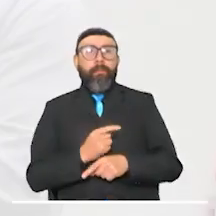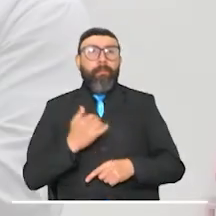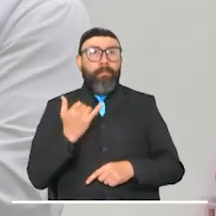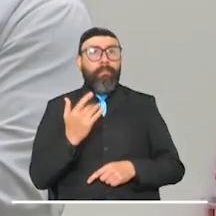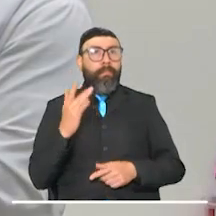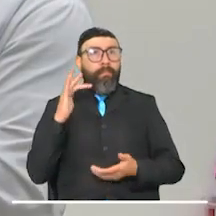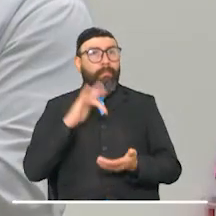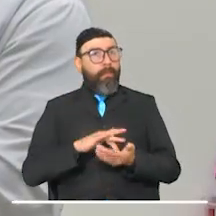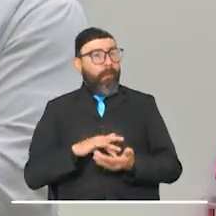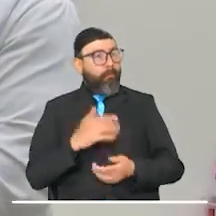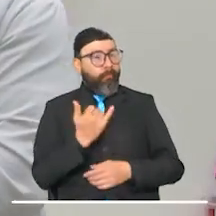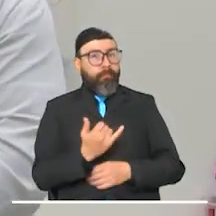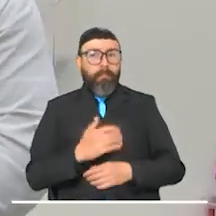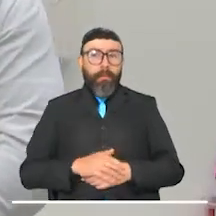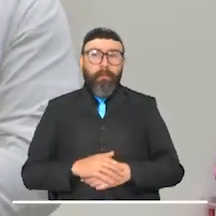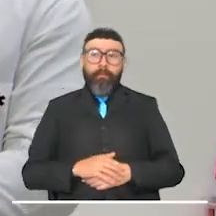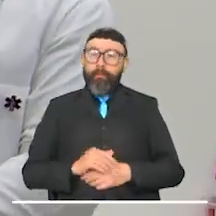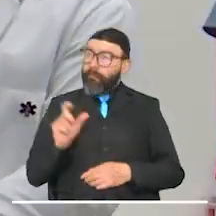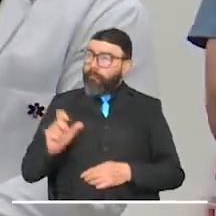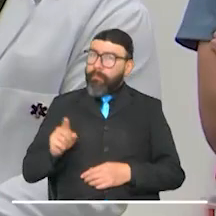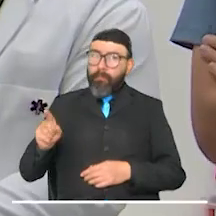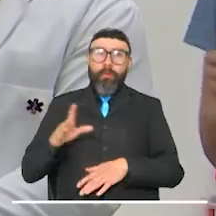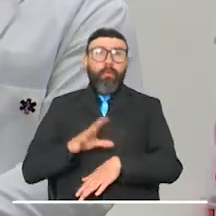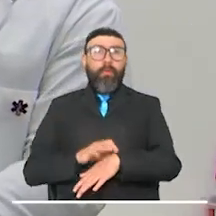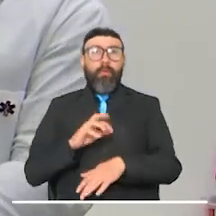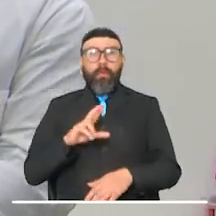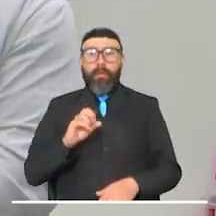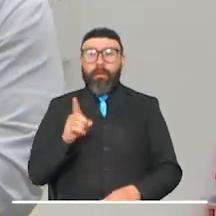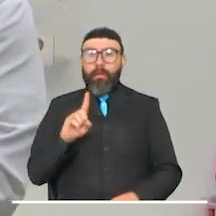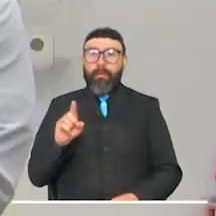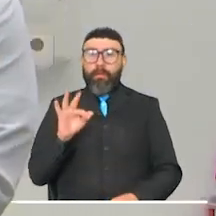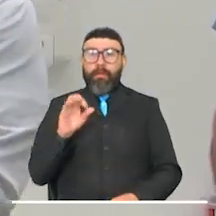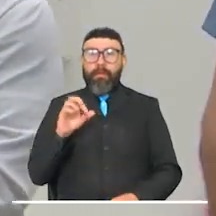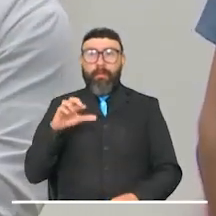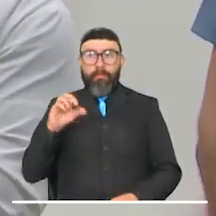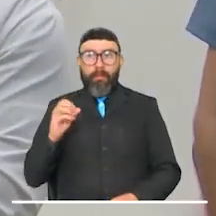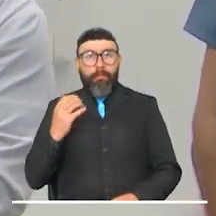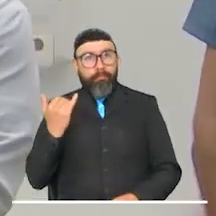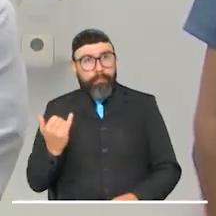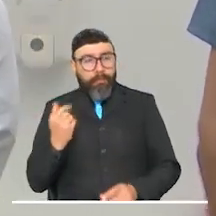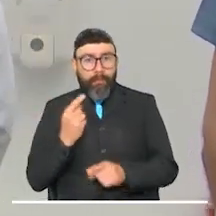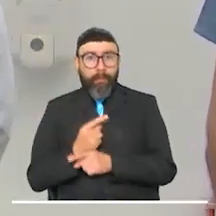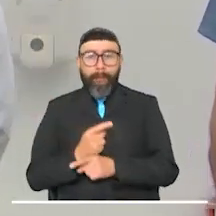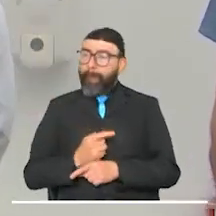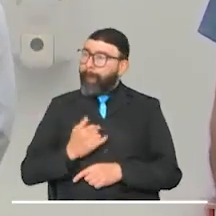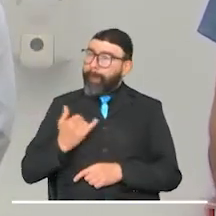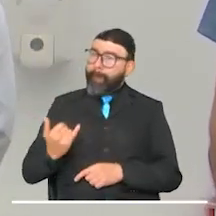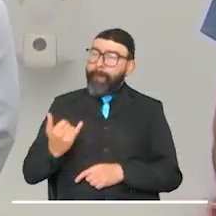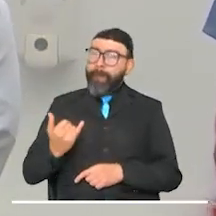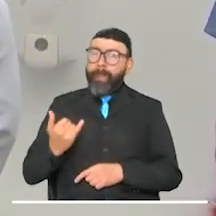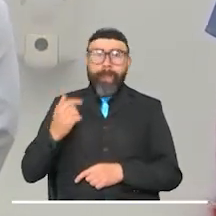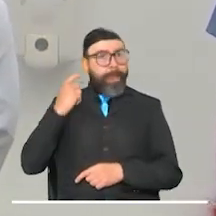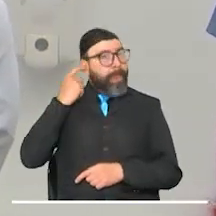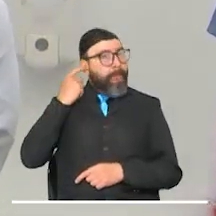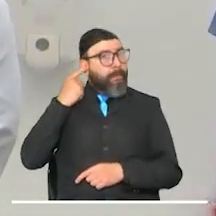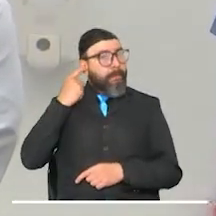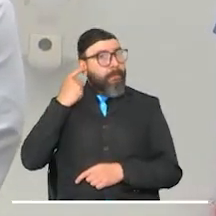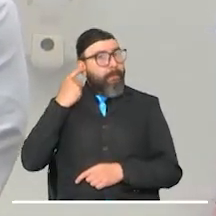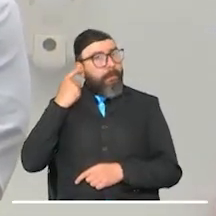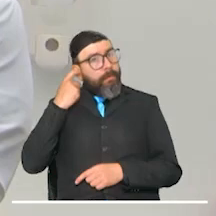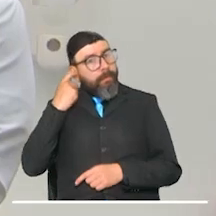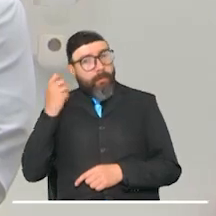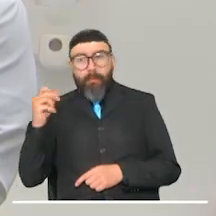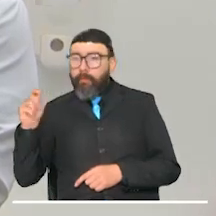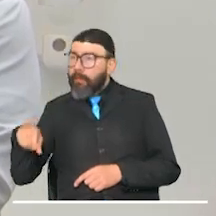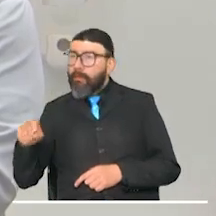organismo doctor Juan Pablo Restrepo yo vine donde el doctor y entonces yo tengo que seguir trabajando Entonces yo tengo que irme para un